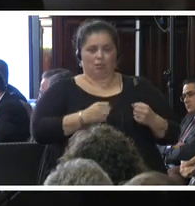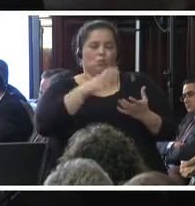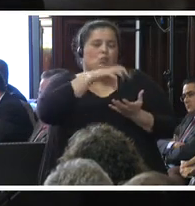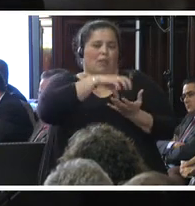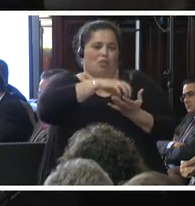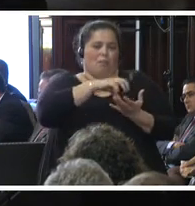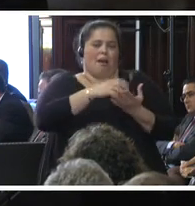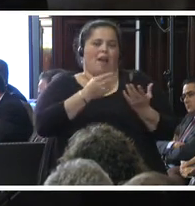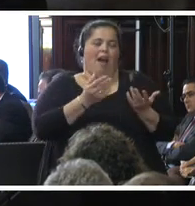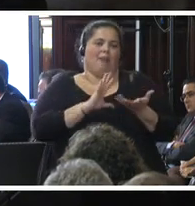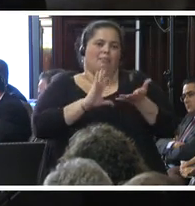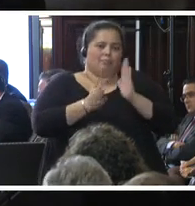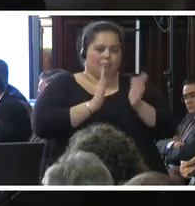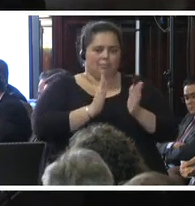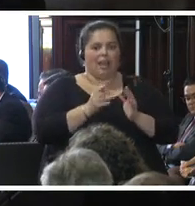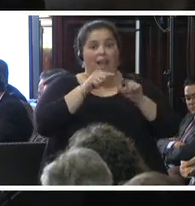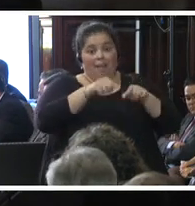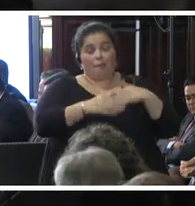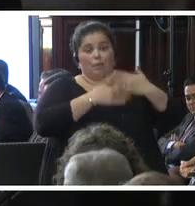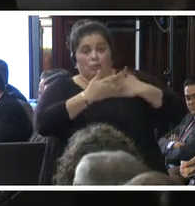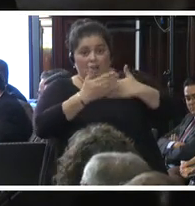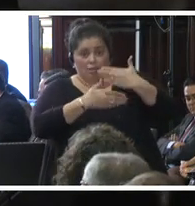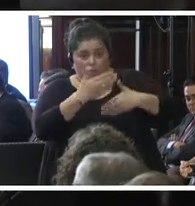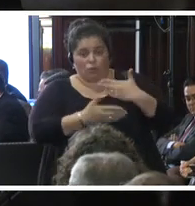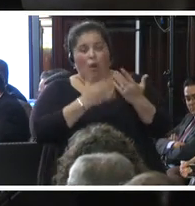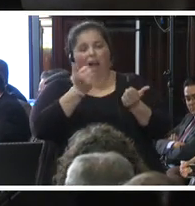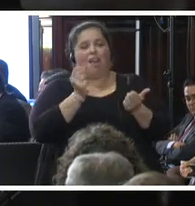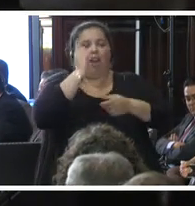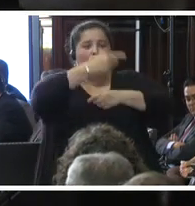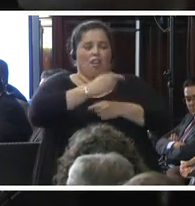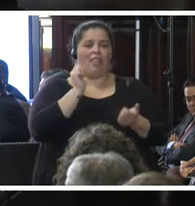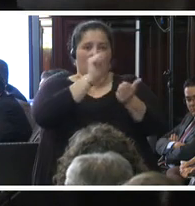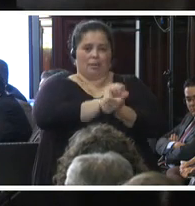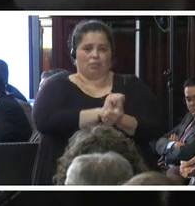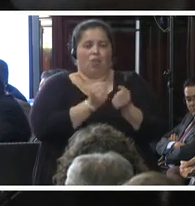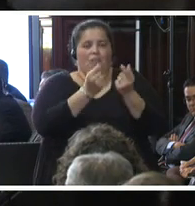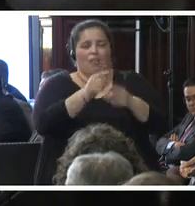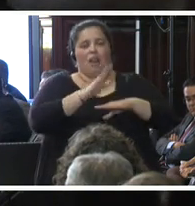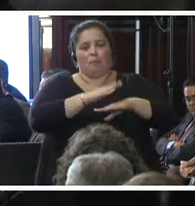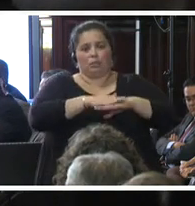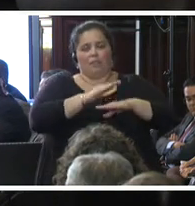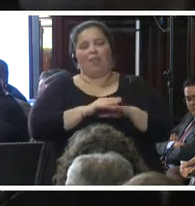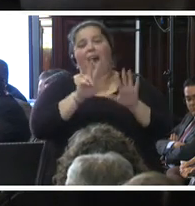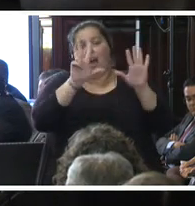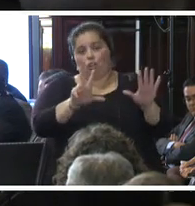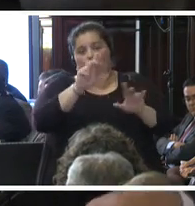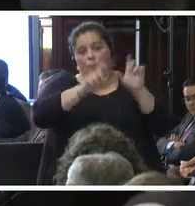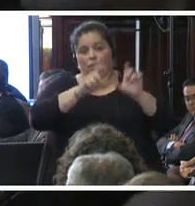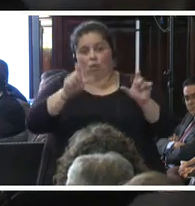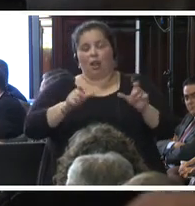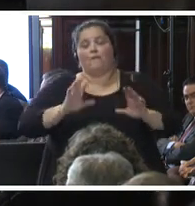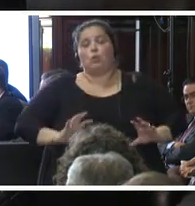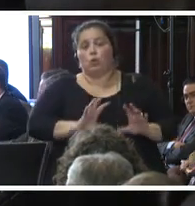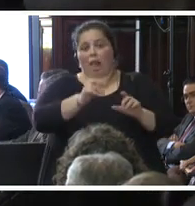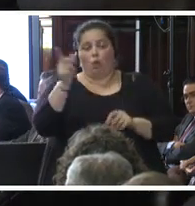este proceso se han obtenido órdenes de aprehensión acreditando la responsabilidad de 8 exfuncionarios públicos,